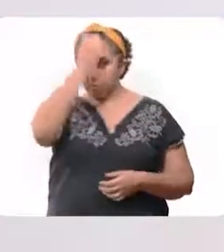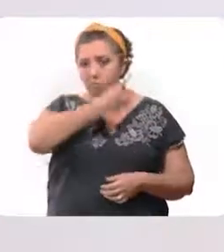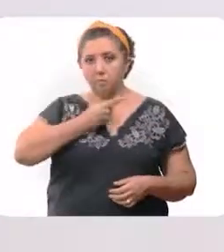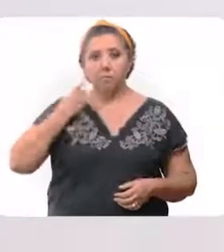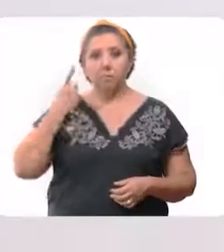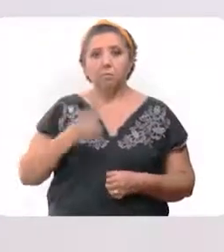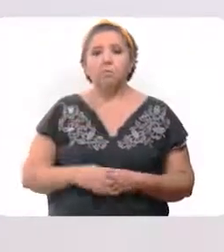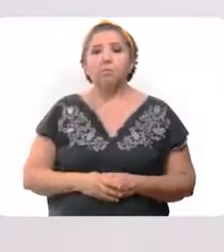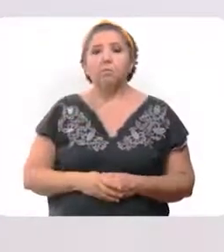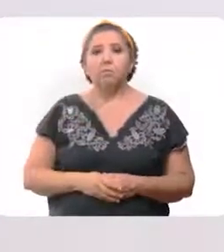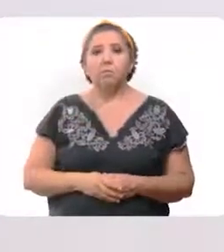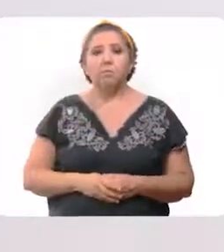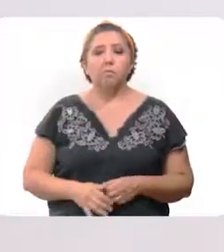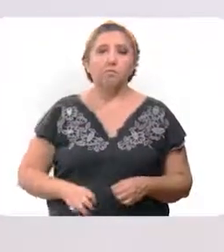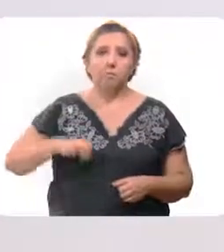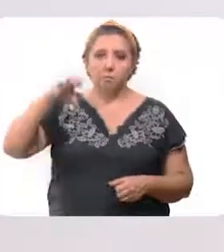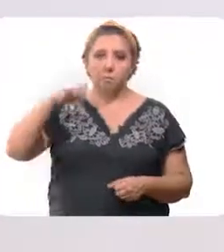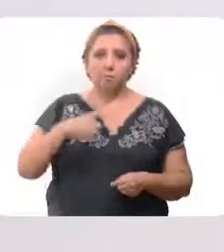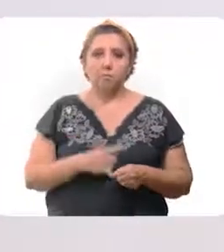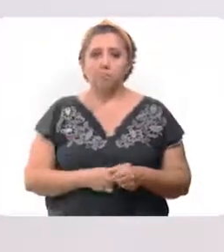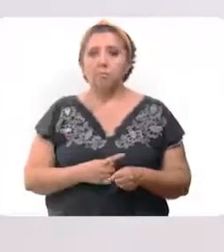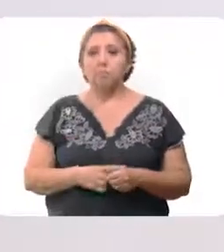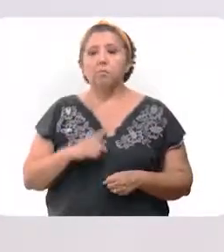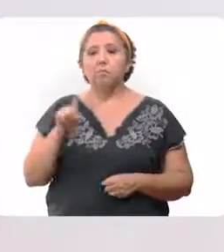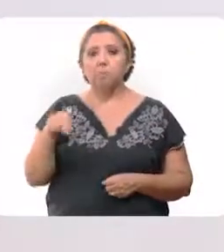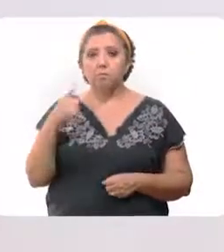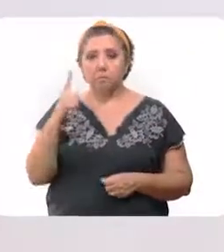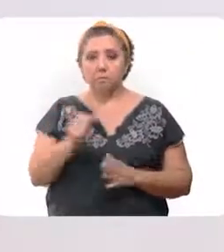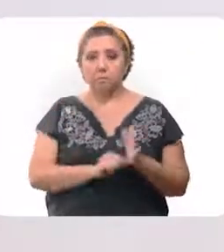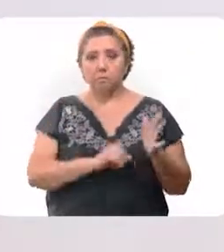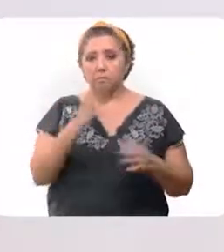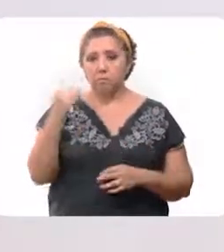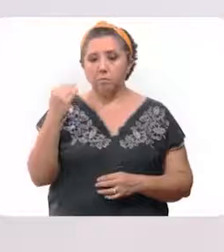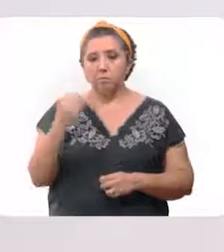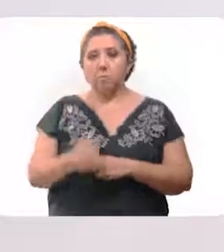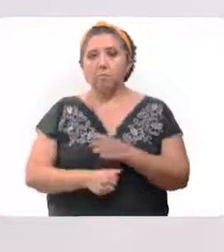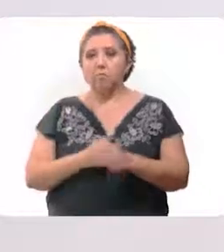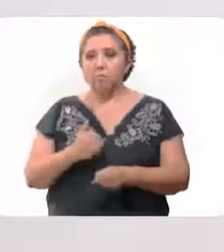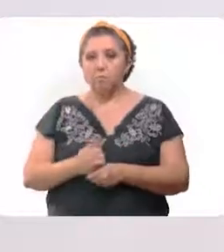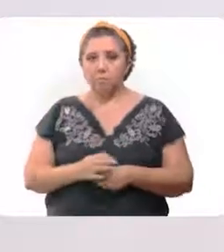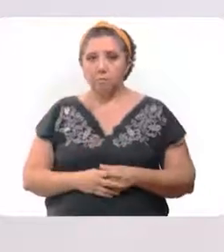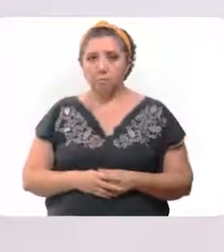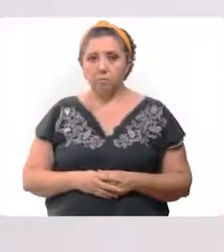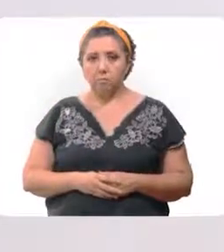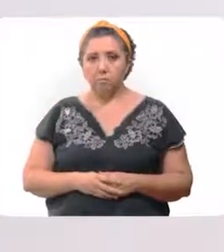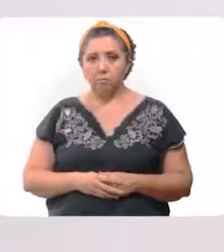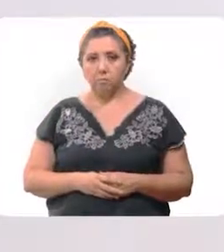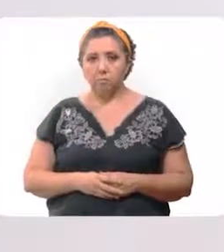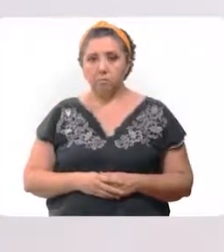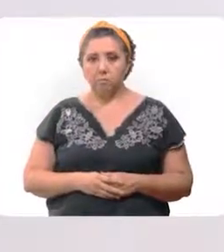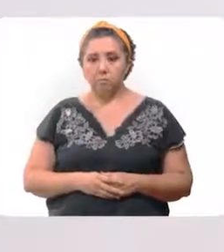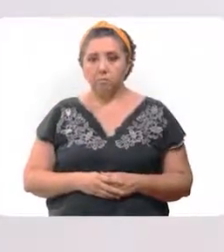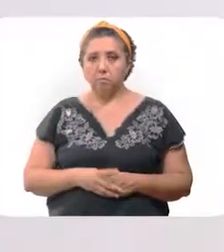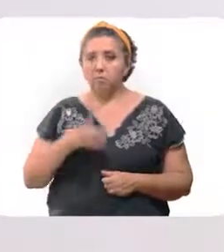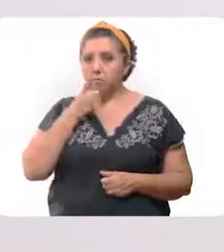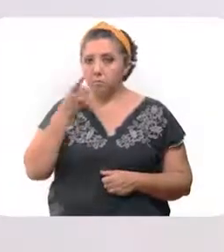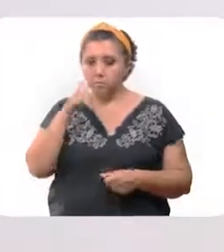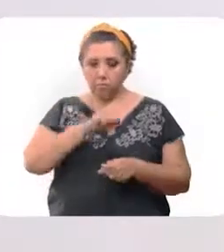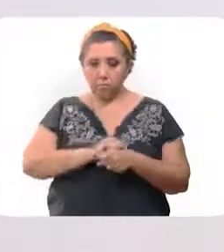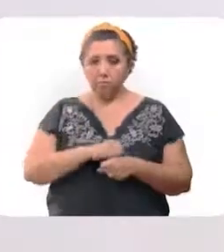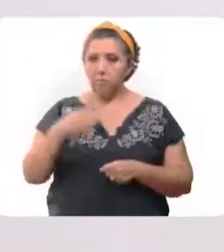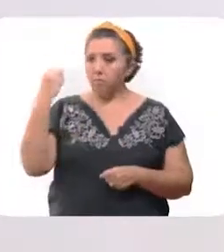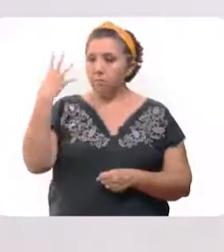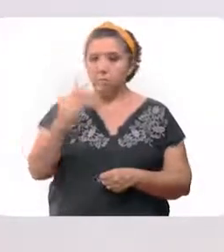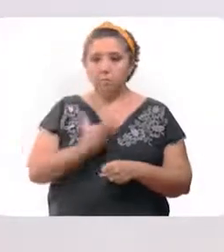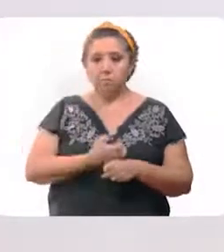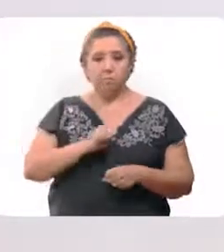de diagnóstico. El rango de edad de los casos es de 1 mes a 99 años. Los indicadores